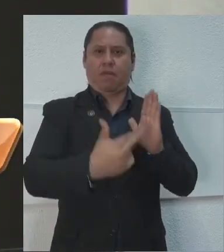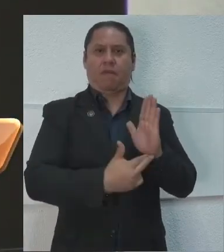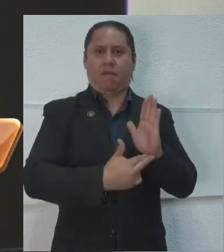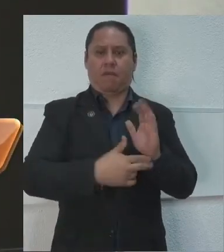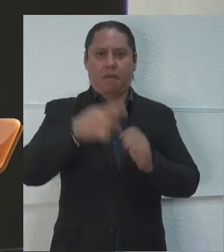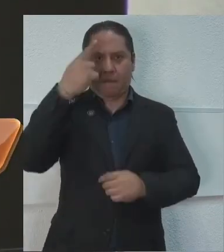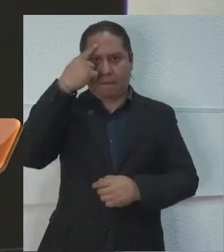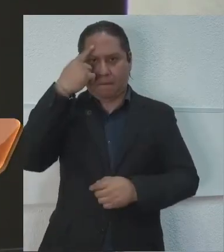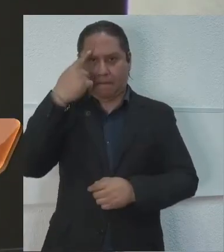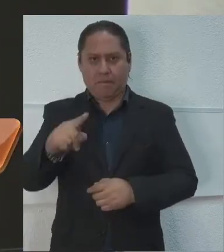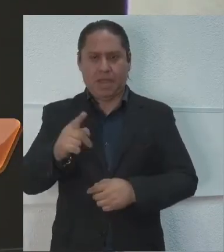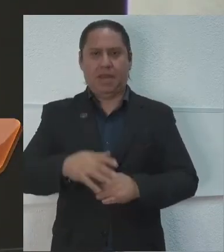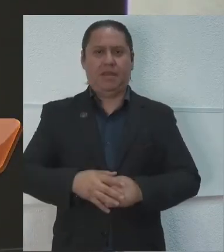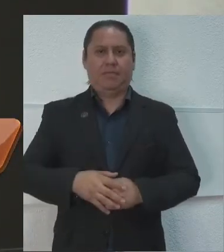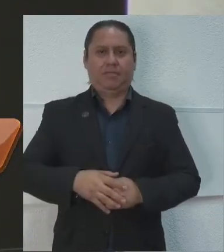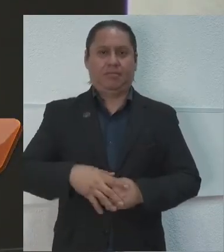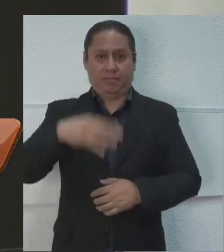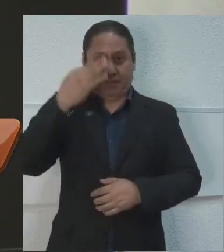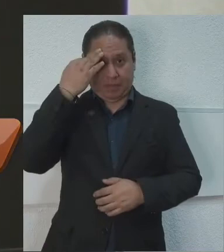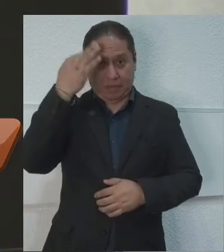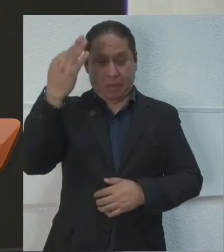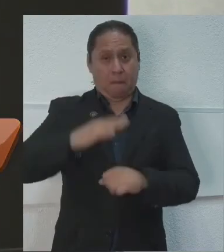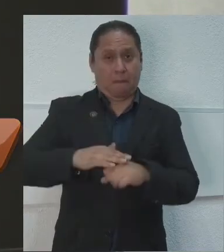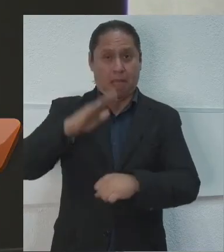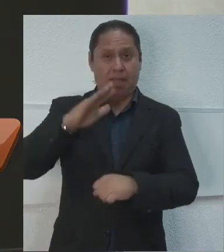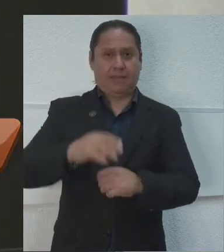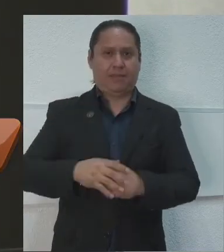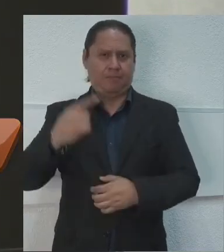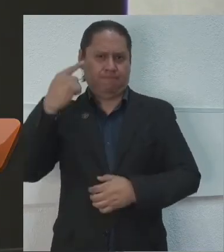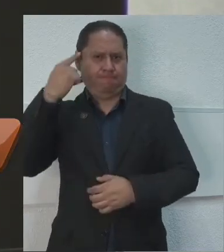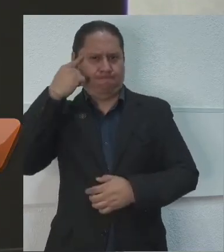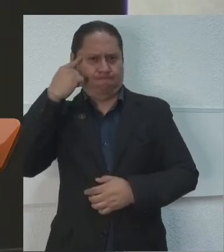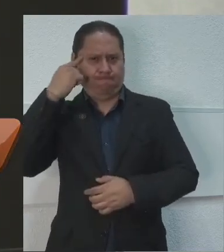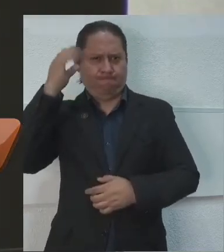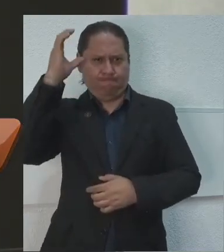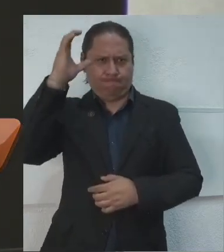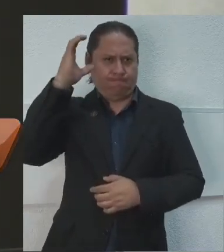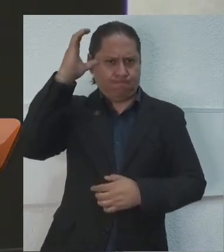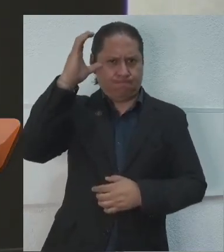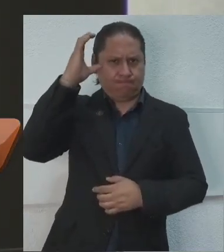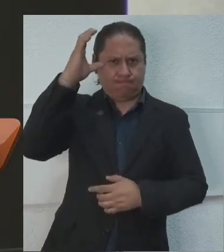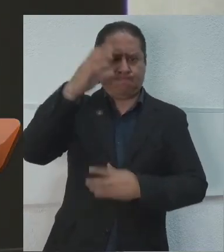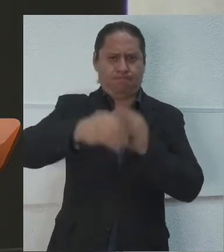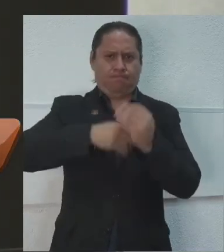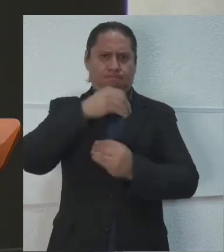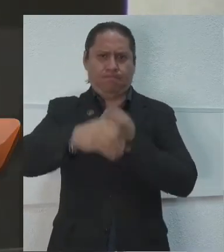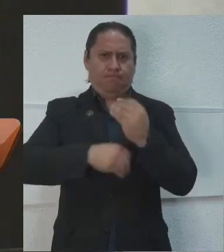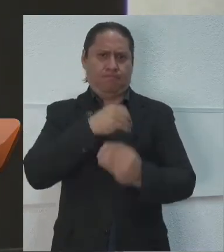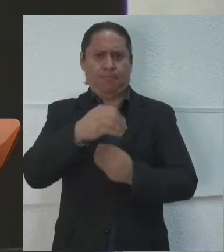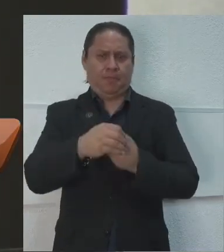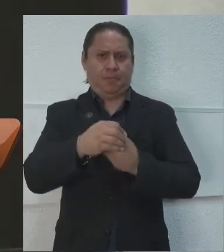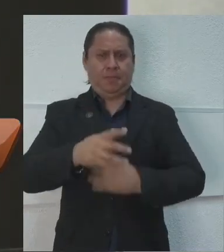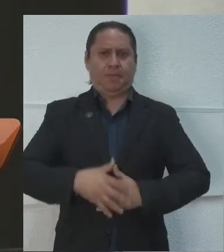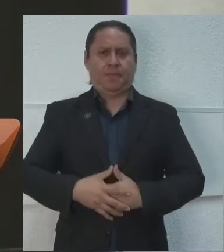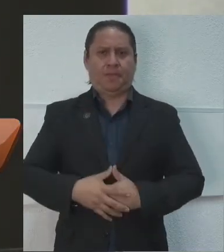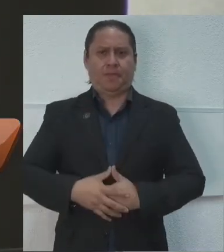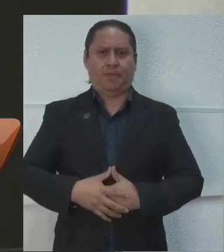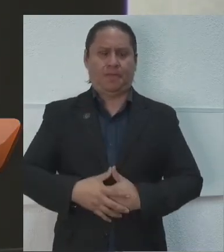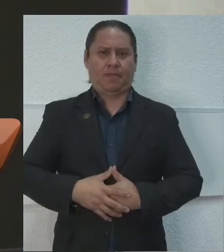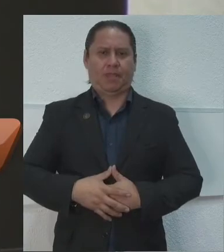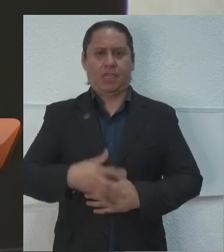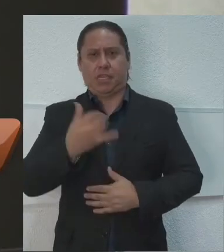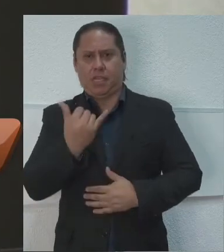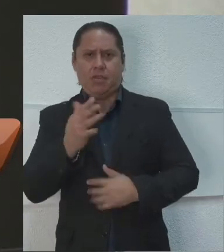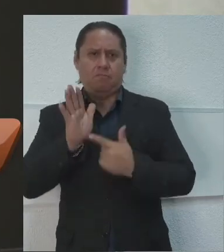que haya más tiempo de reflexionar, de discutir y de